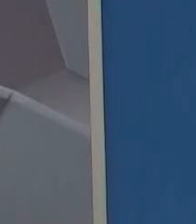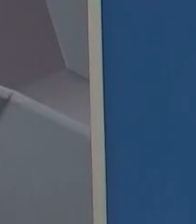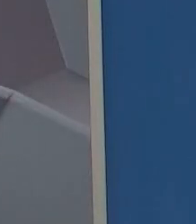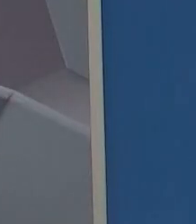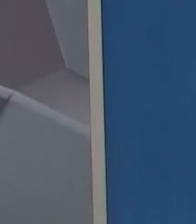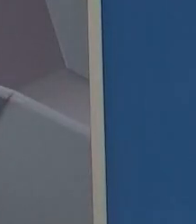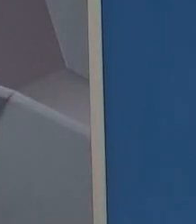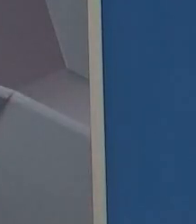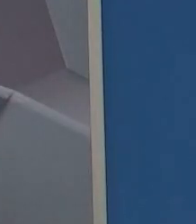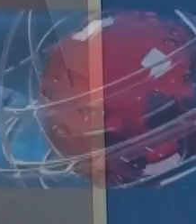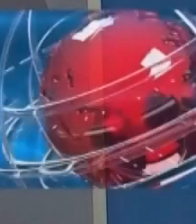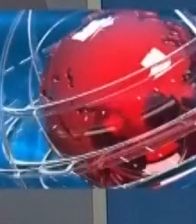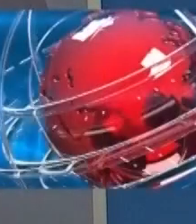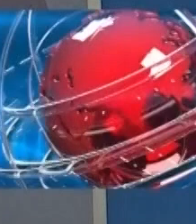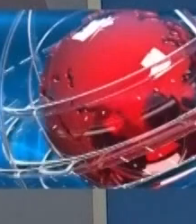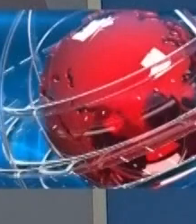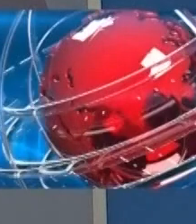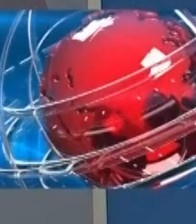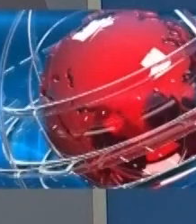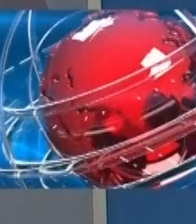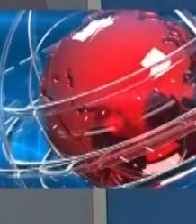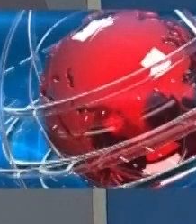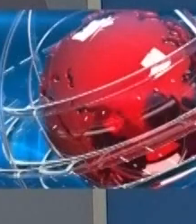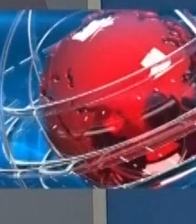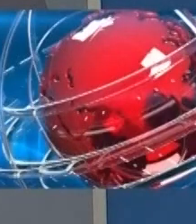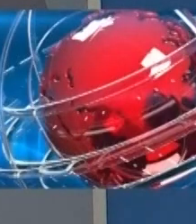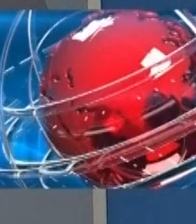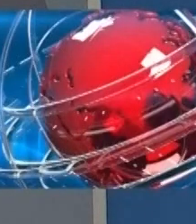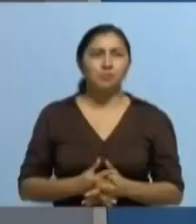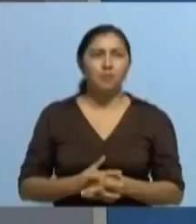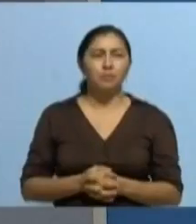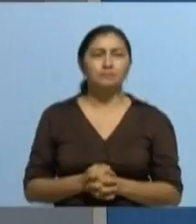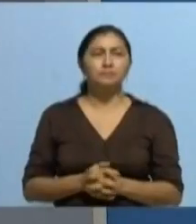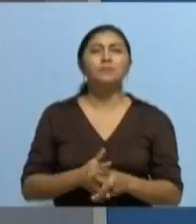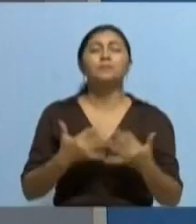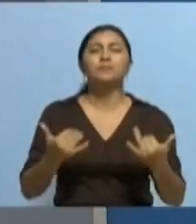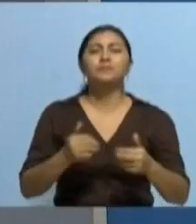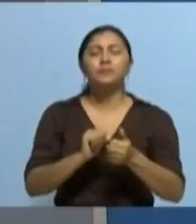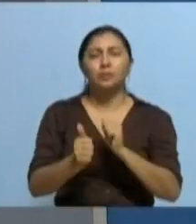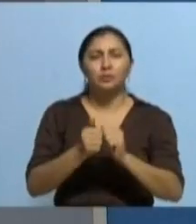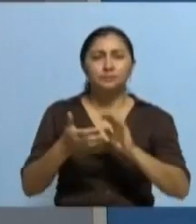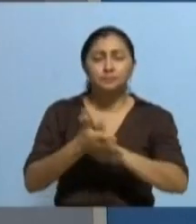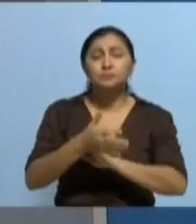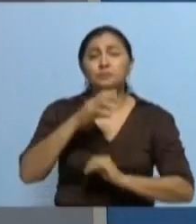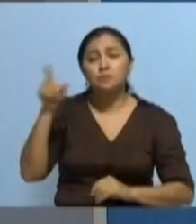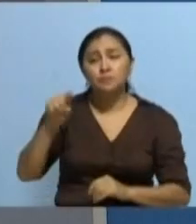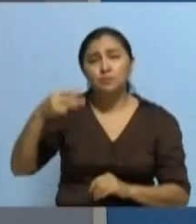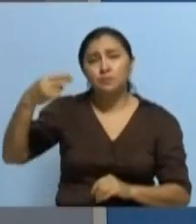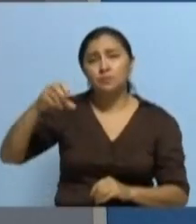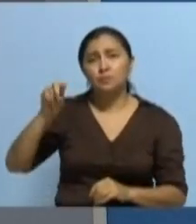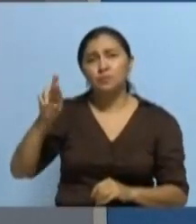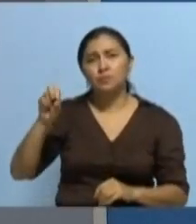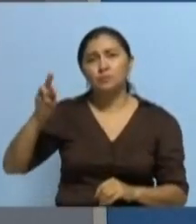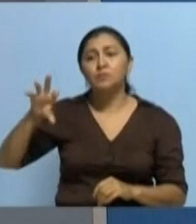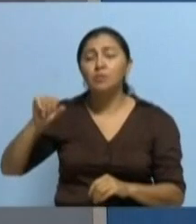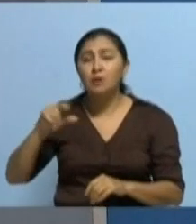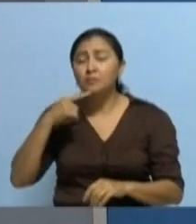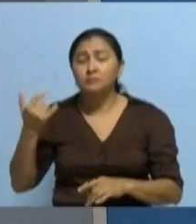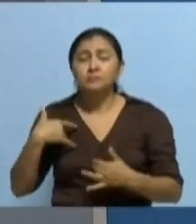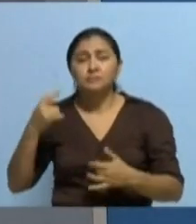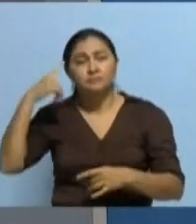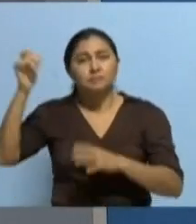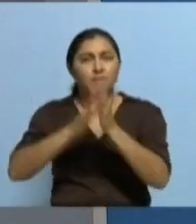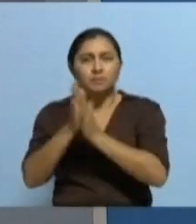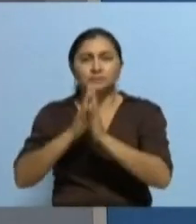Llegan los deportes a CB Noticias. Sherman Cárdenas sueña con ser titular este domingo cuando Junior enfrente a Once Caldas en el